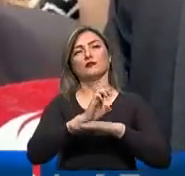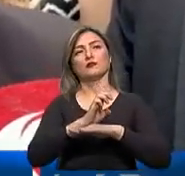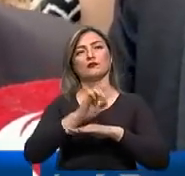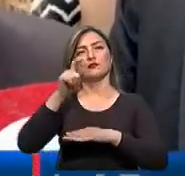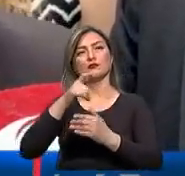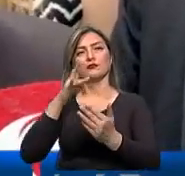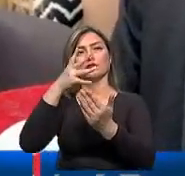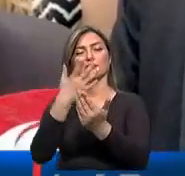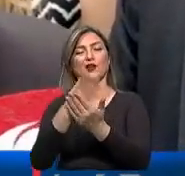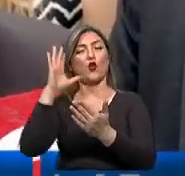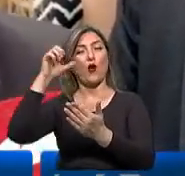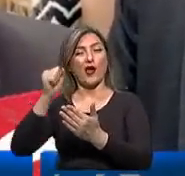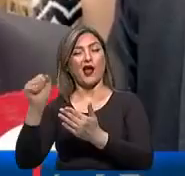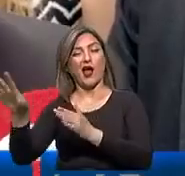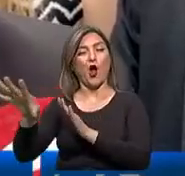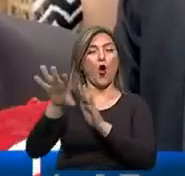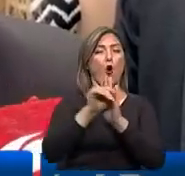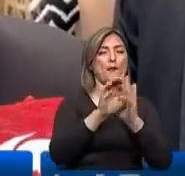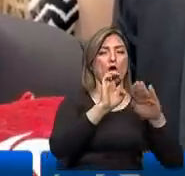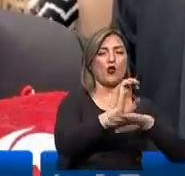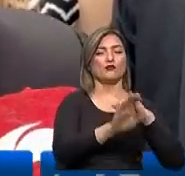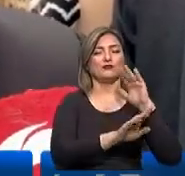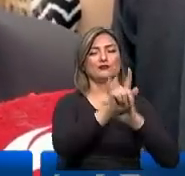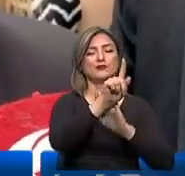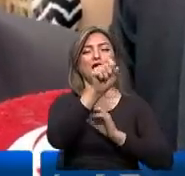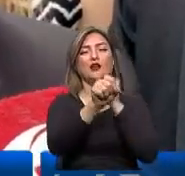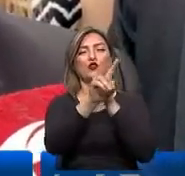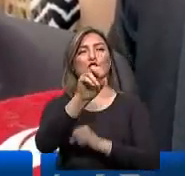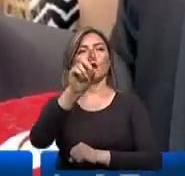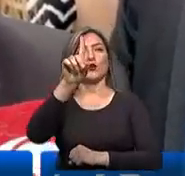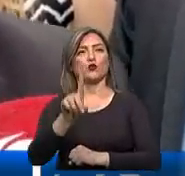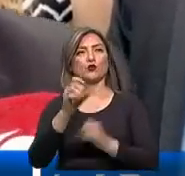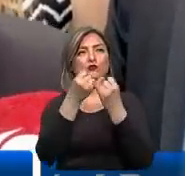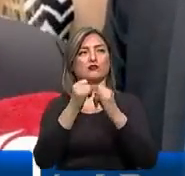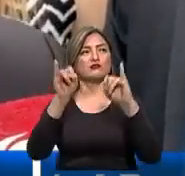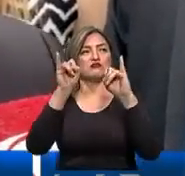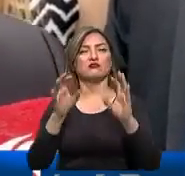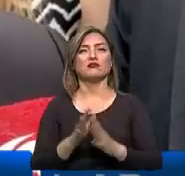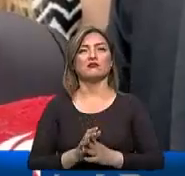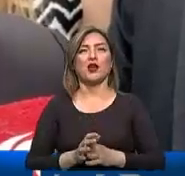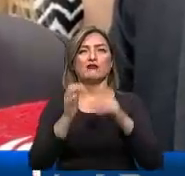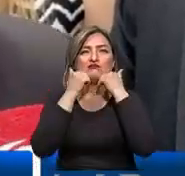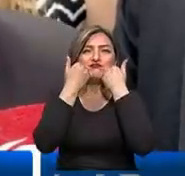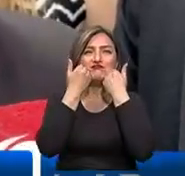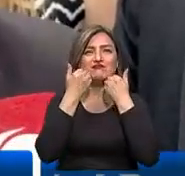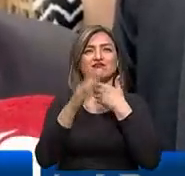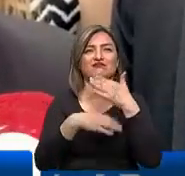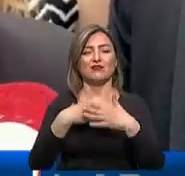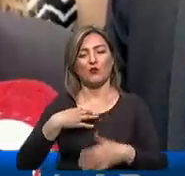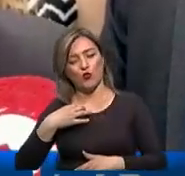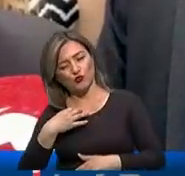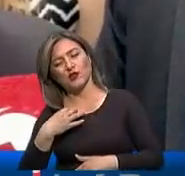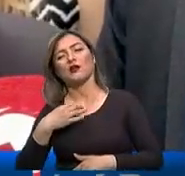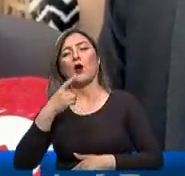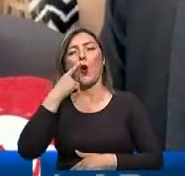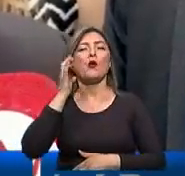Cuenca. Y hoy refrendamos en estos 201 años de independencia esa calidez, esa buena voluntad de cuencanas y cuencanos de recibir